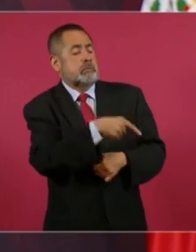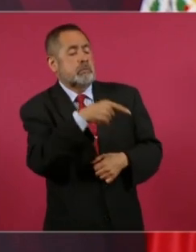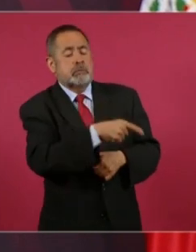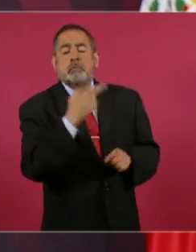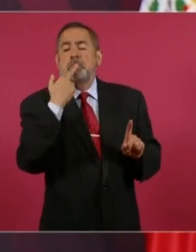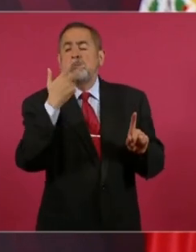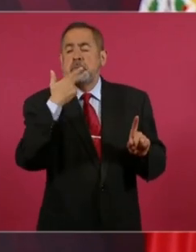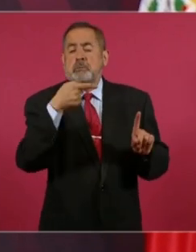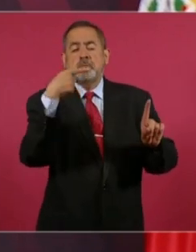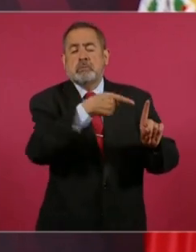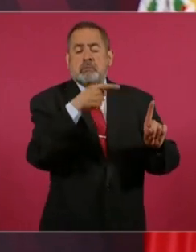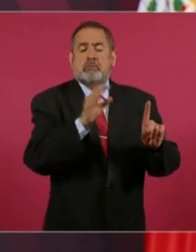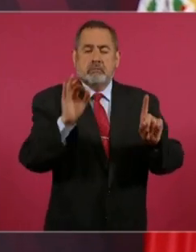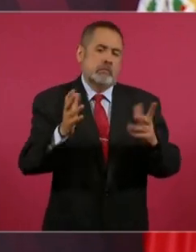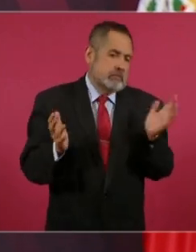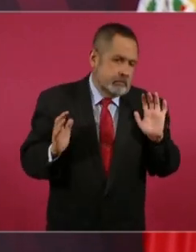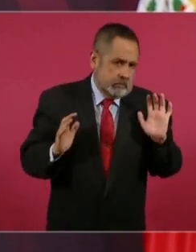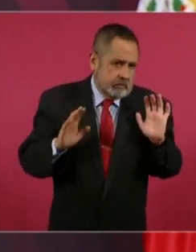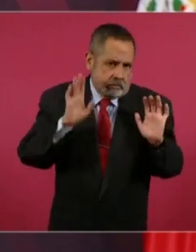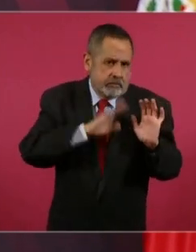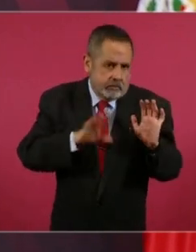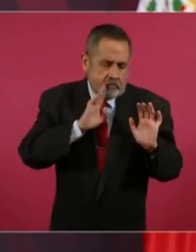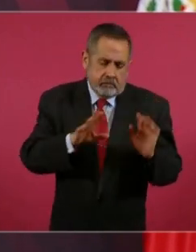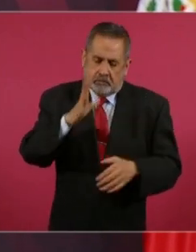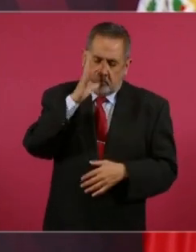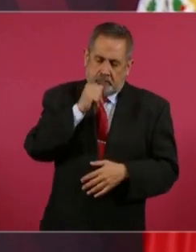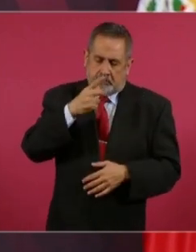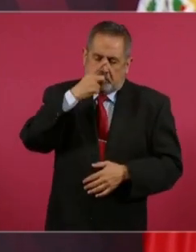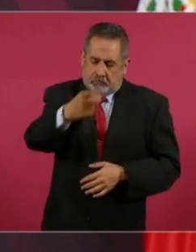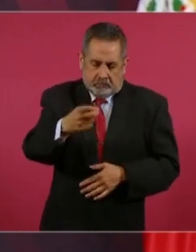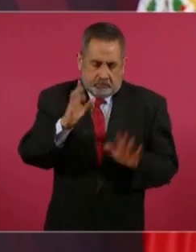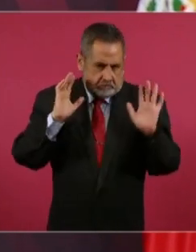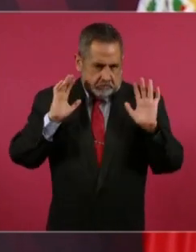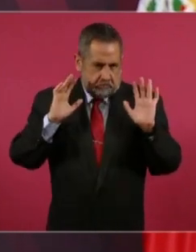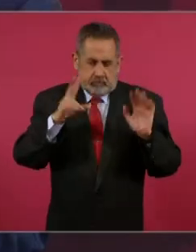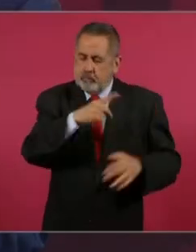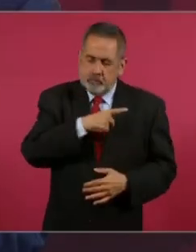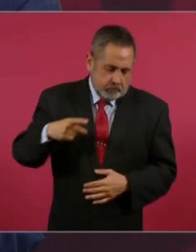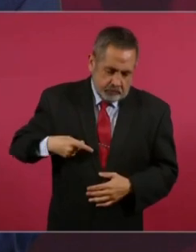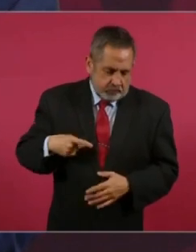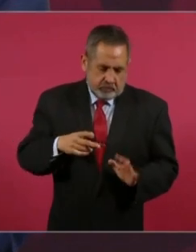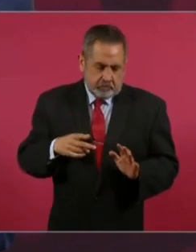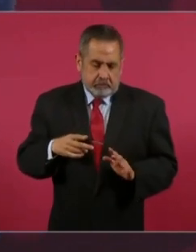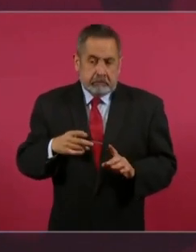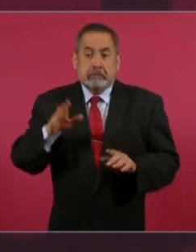determinado partido, por determinados candidatos. Eso sí no se puede, no se debe.